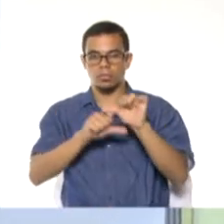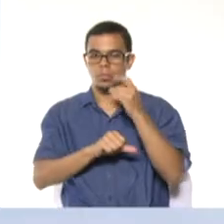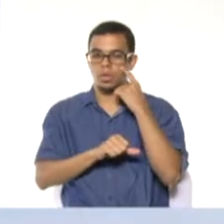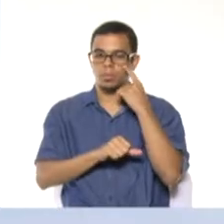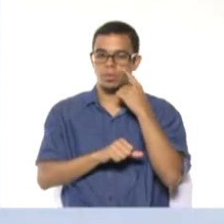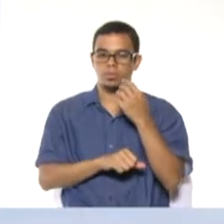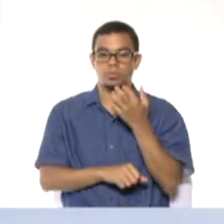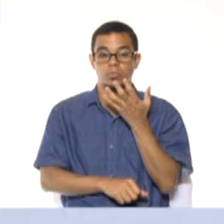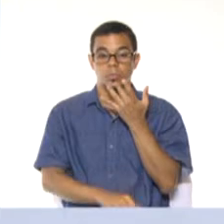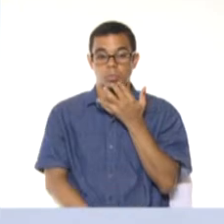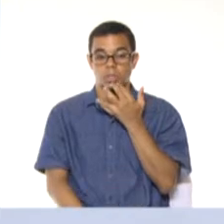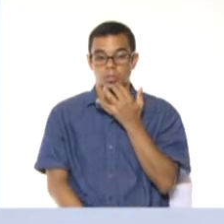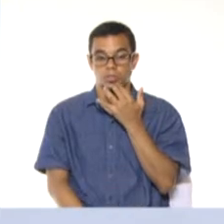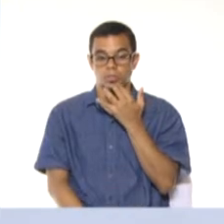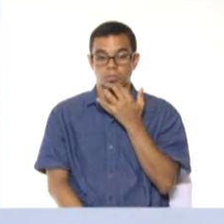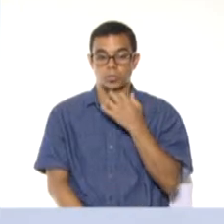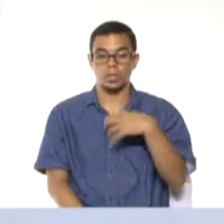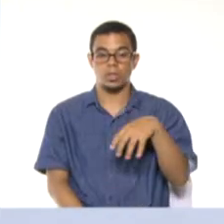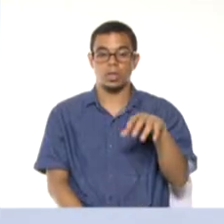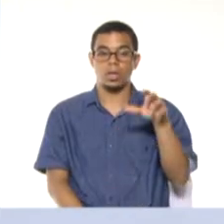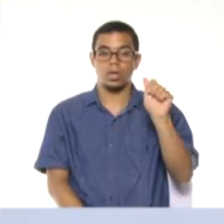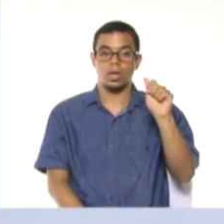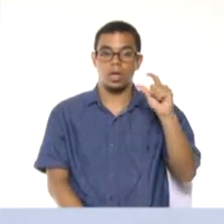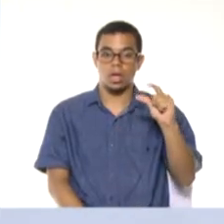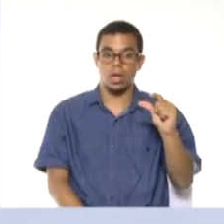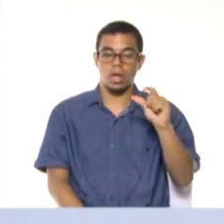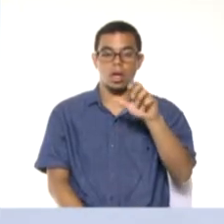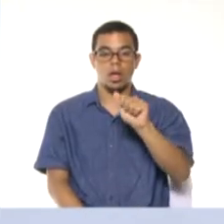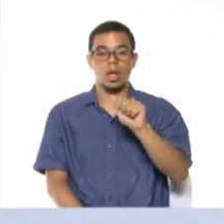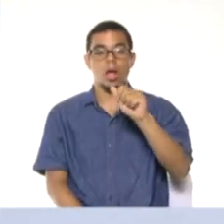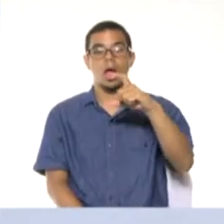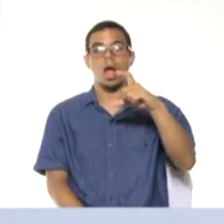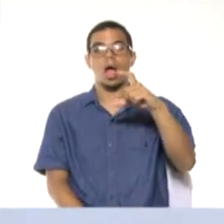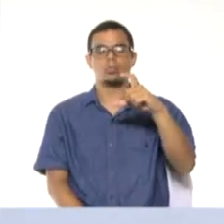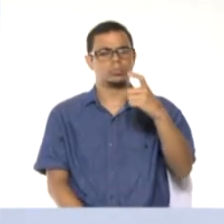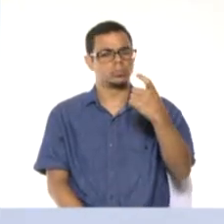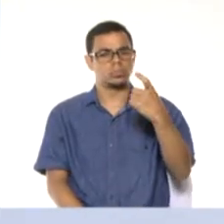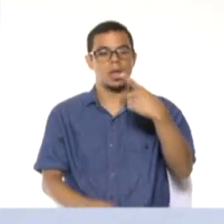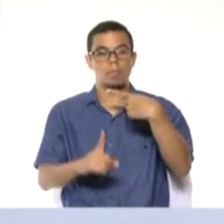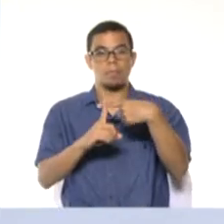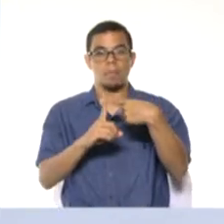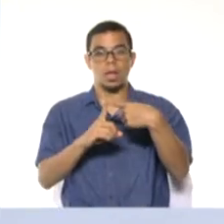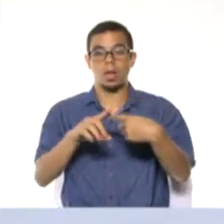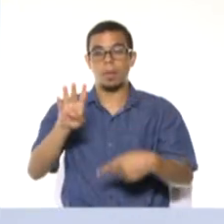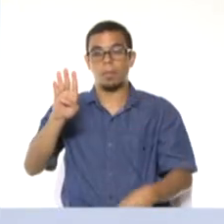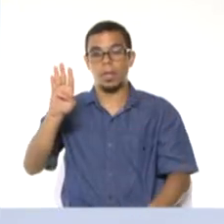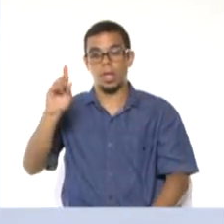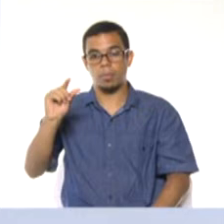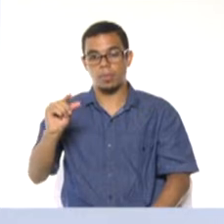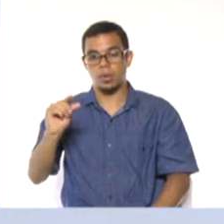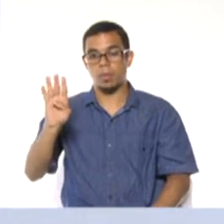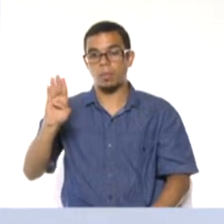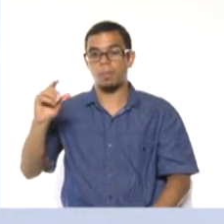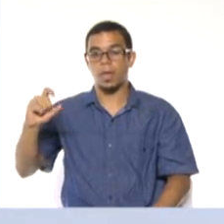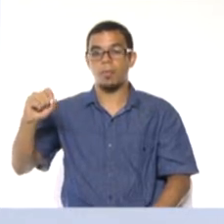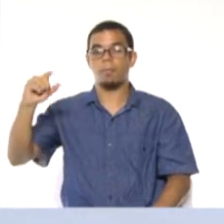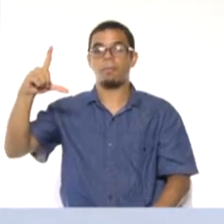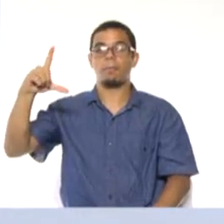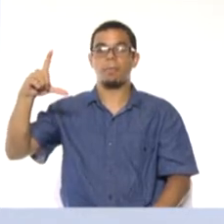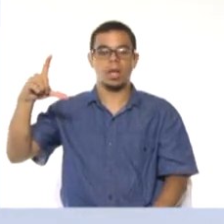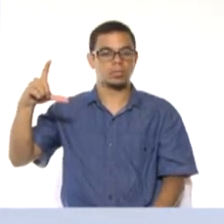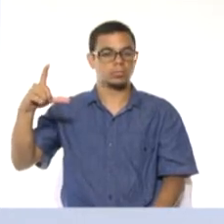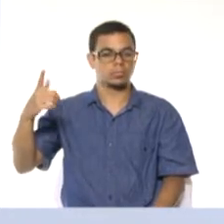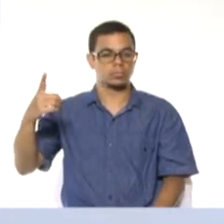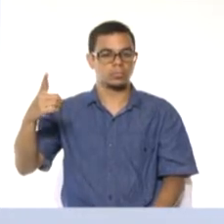general. Dice A minúscula y una A mayúscula más una B minúscula y una B mayúscula.